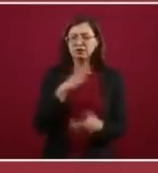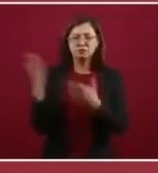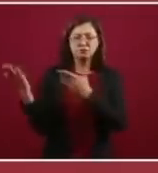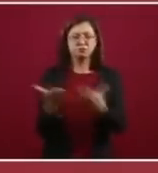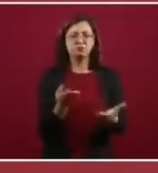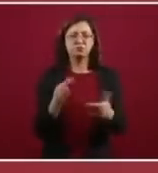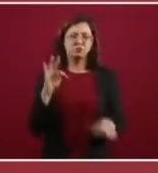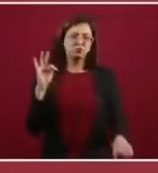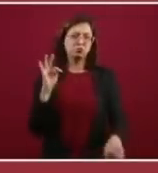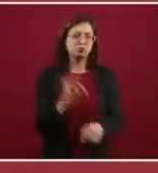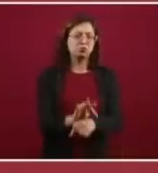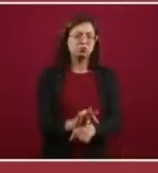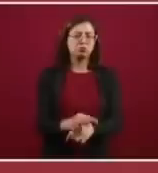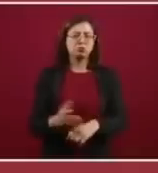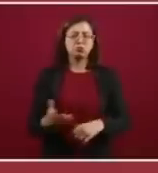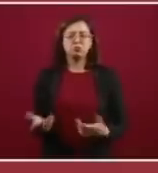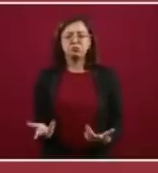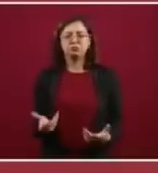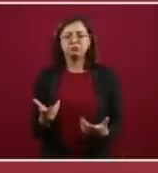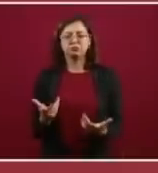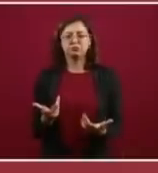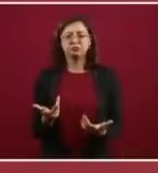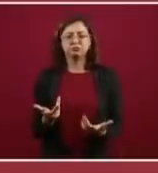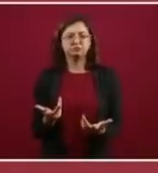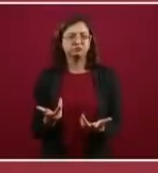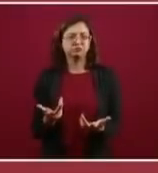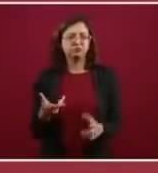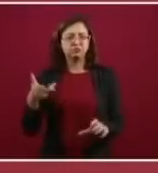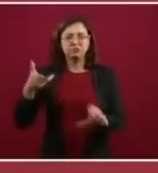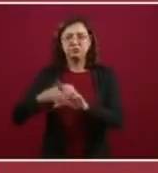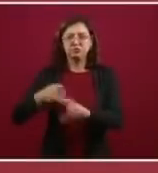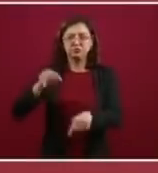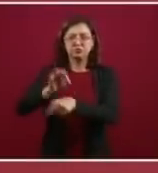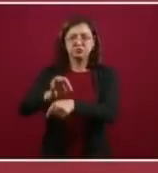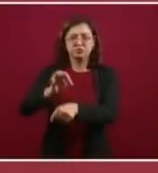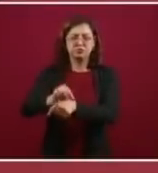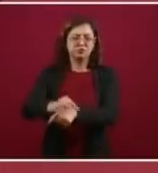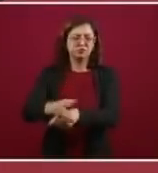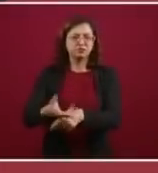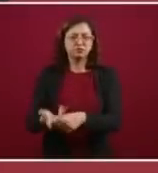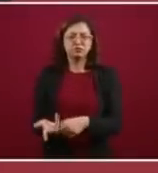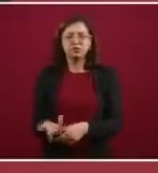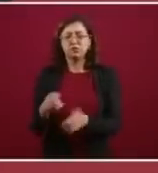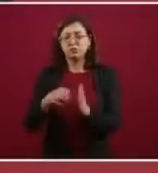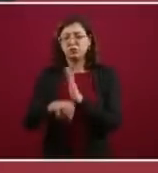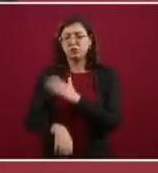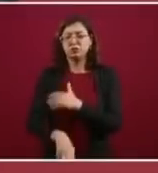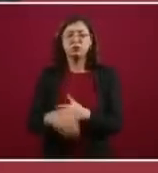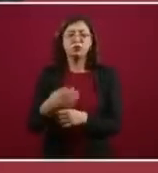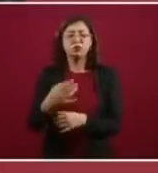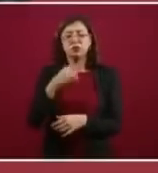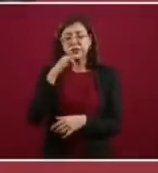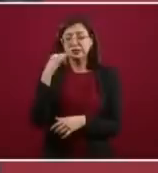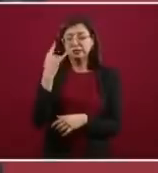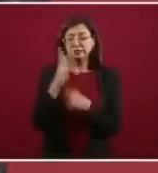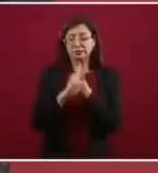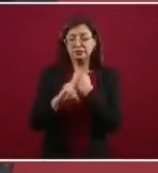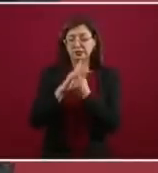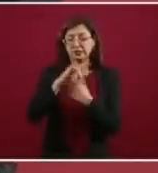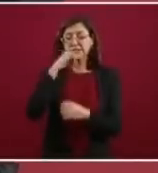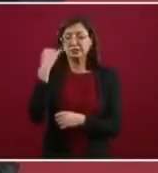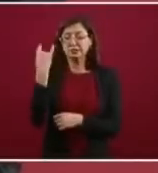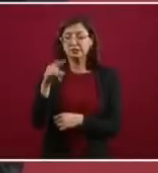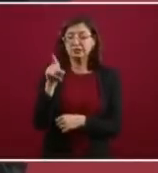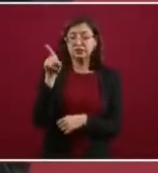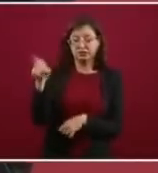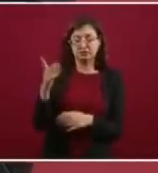que llegaron refugiados, en el caso de Chile, por el